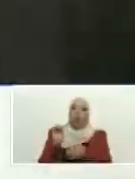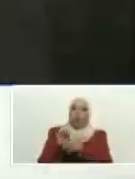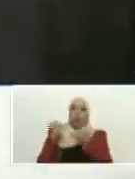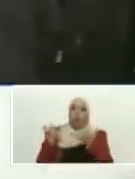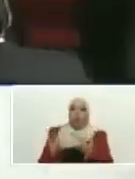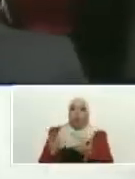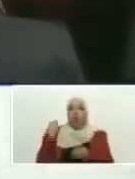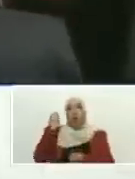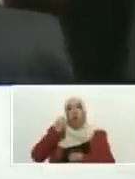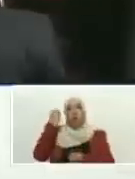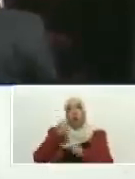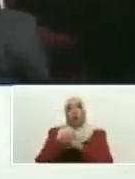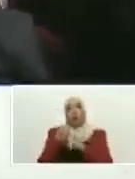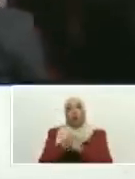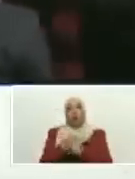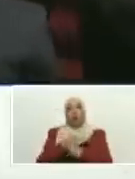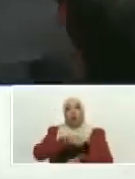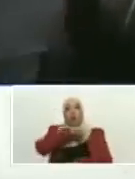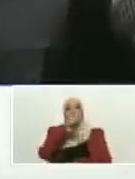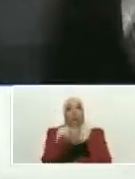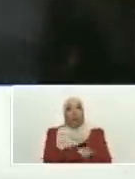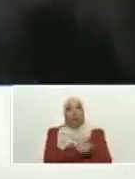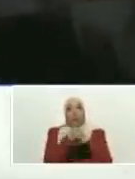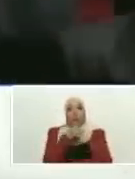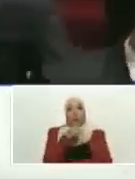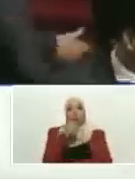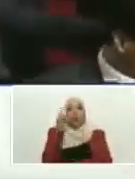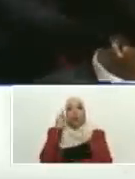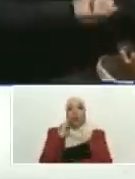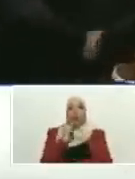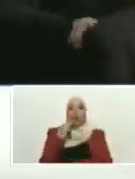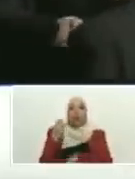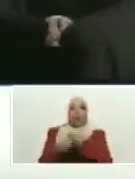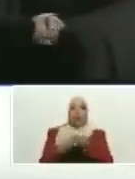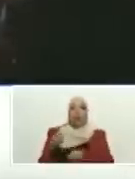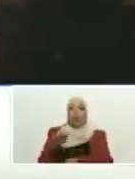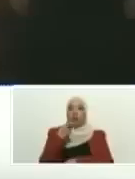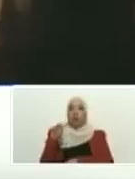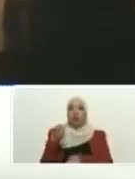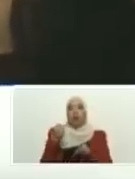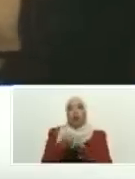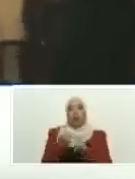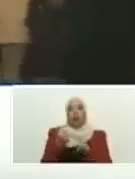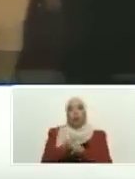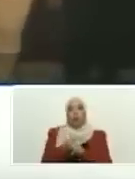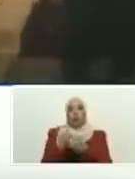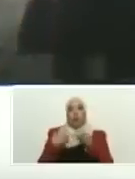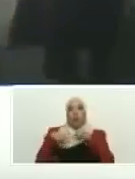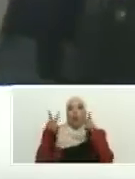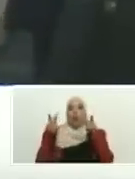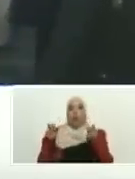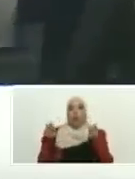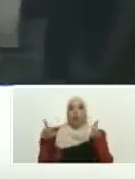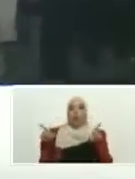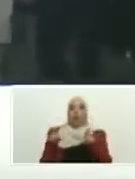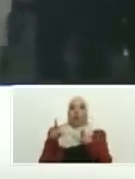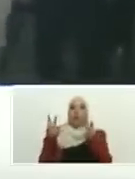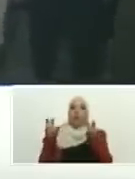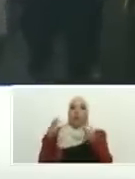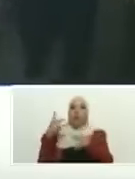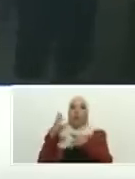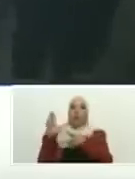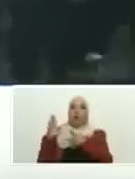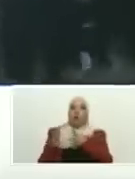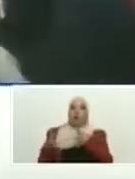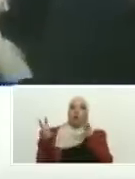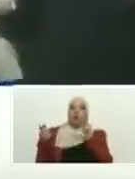Estaba forjando una poderosa Fuerza Armada Nacional Bolivariana remolarizada, con una nueva moral, con un nuevo concepto, con